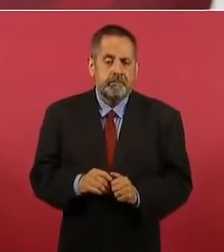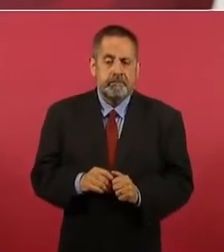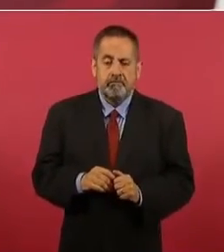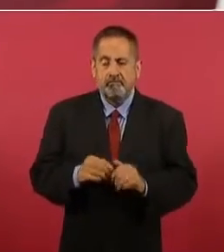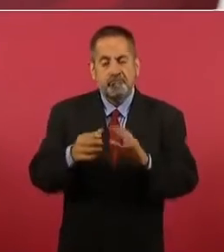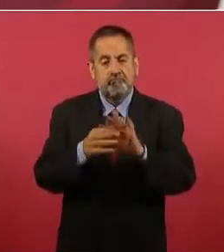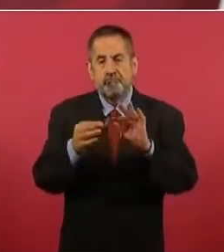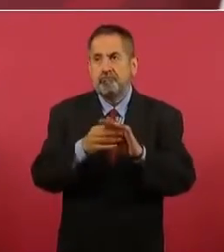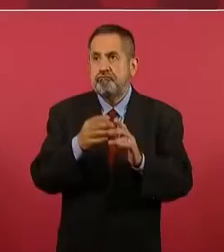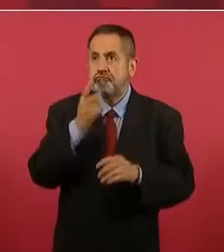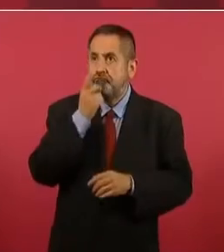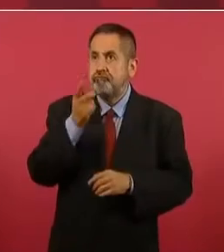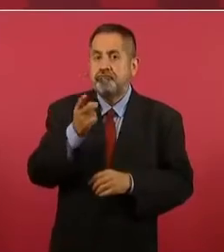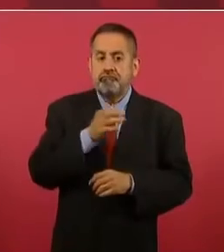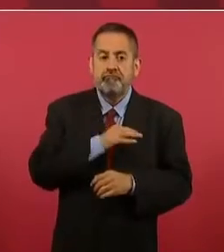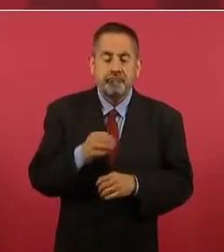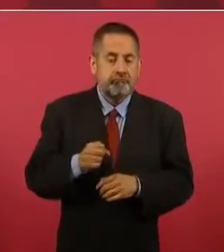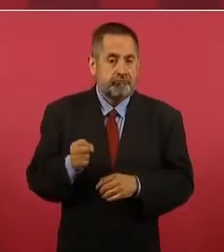Habla de